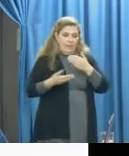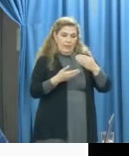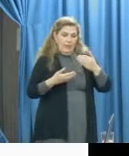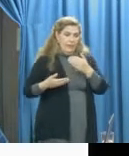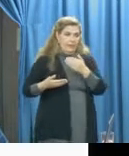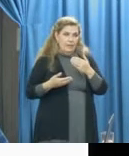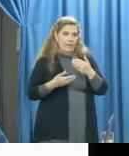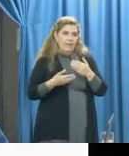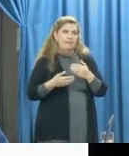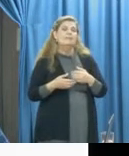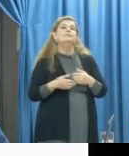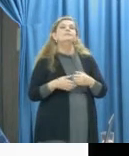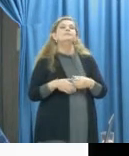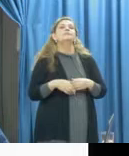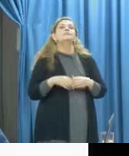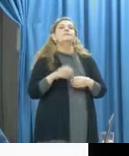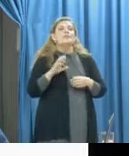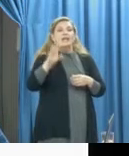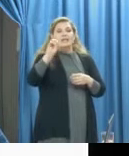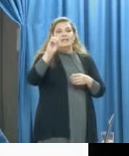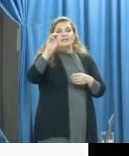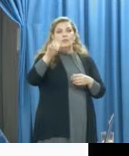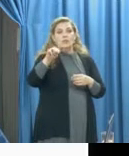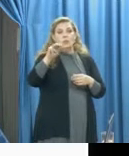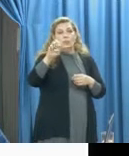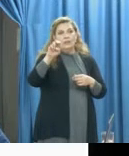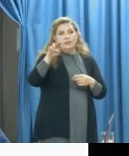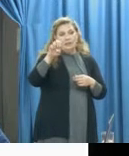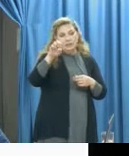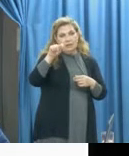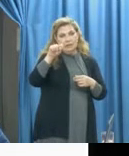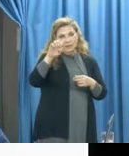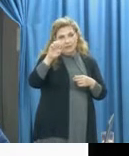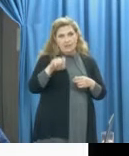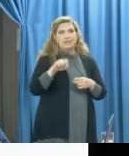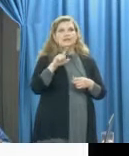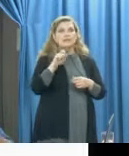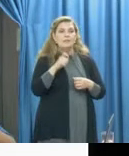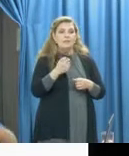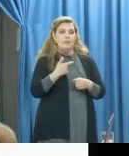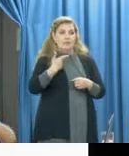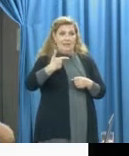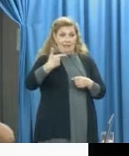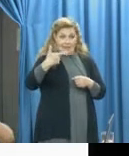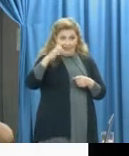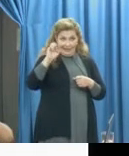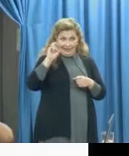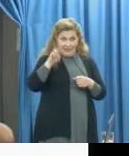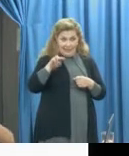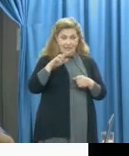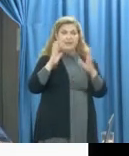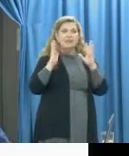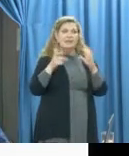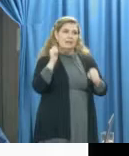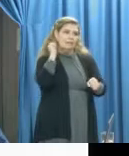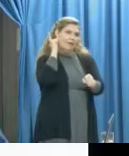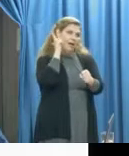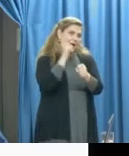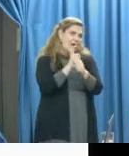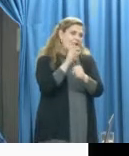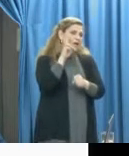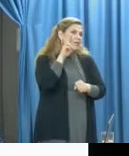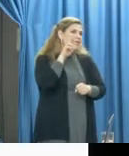es dominante, se ha encontrado el gen que lo ocasiona, y aquí tenemos a